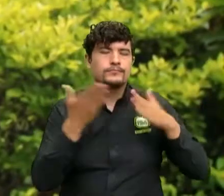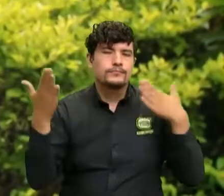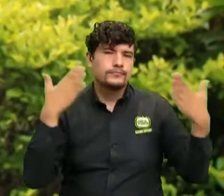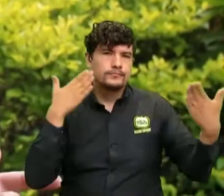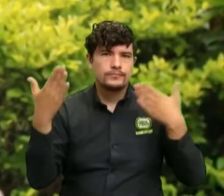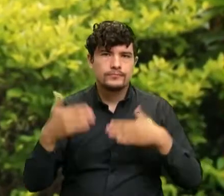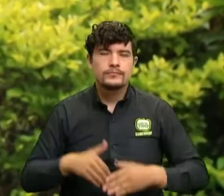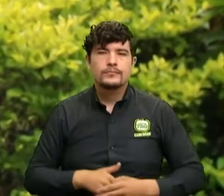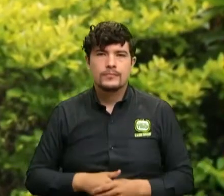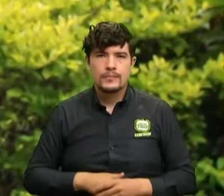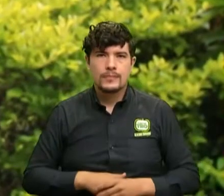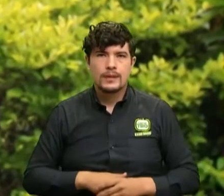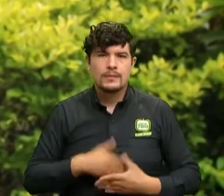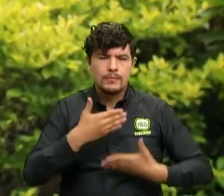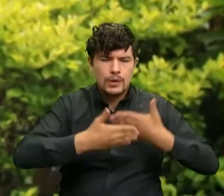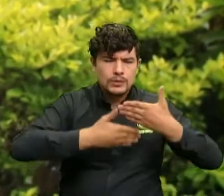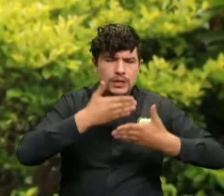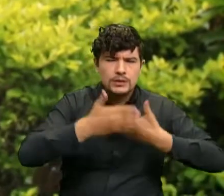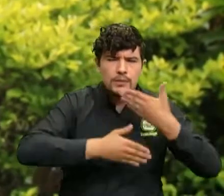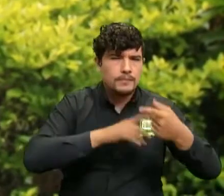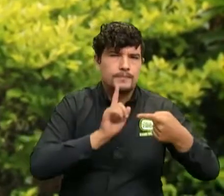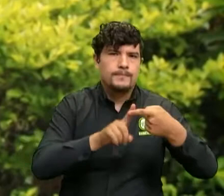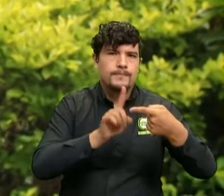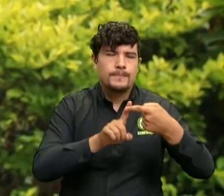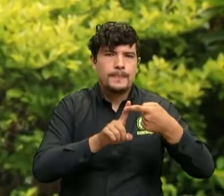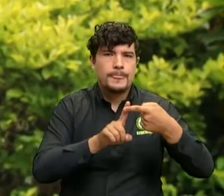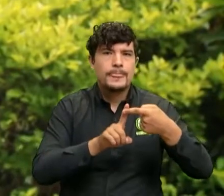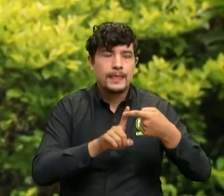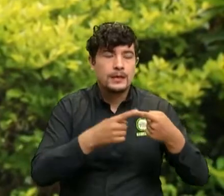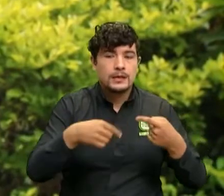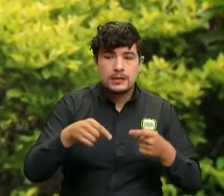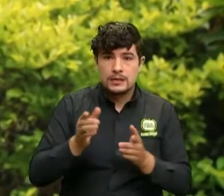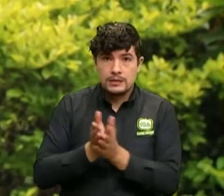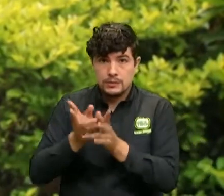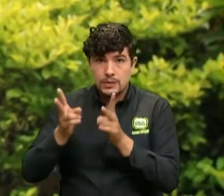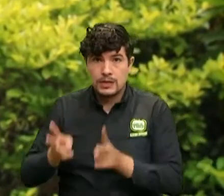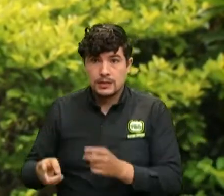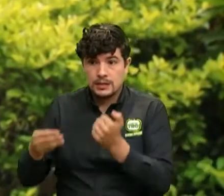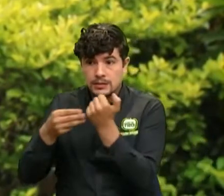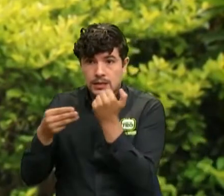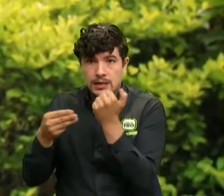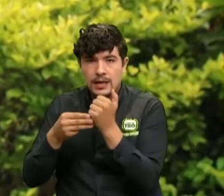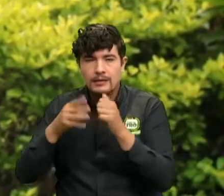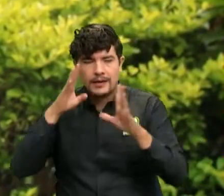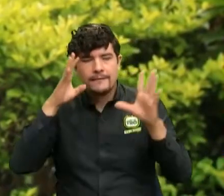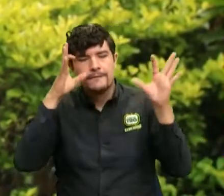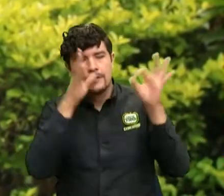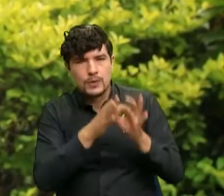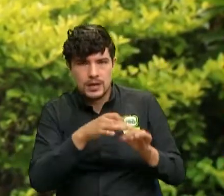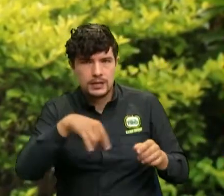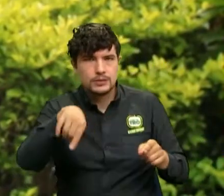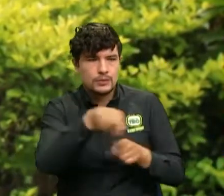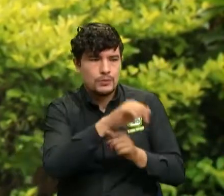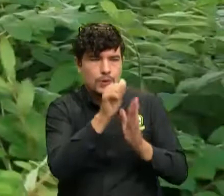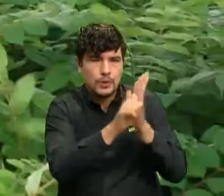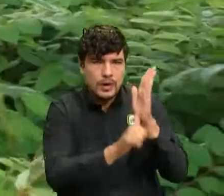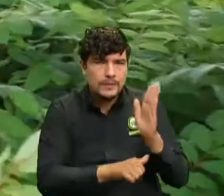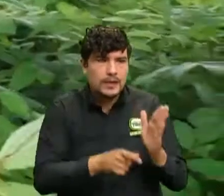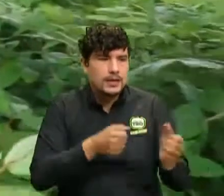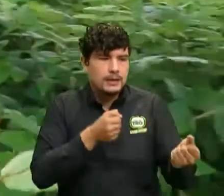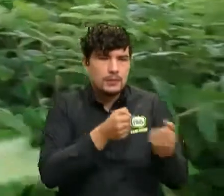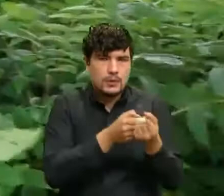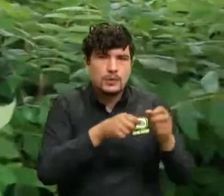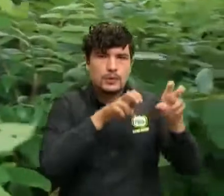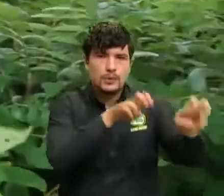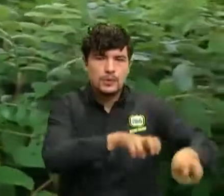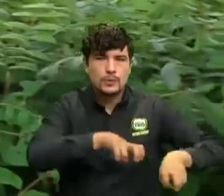fases. La primera fase es que los aprendices hagan programas de formación enfocados en el establecimiento de los diferentes